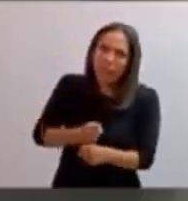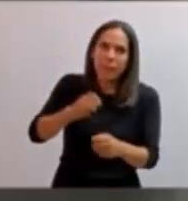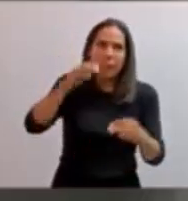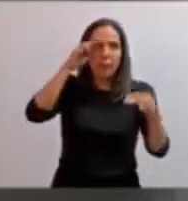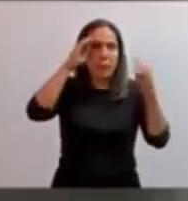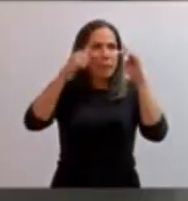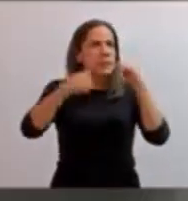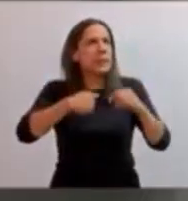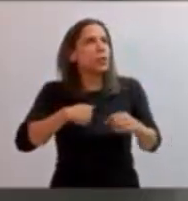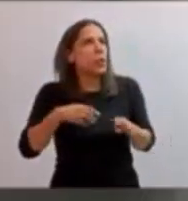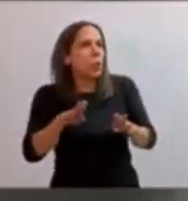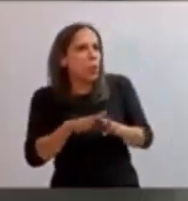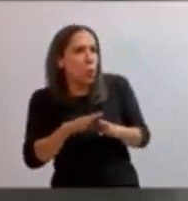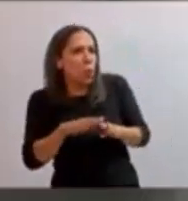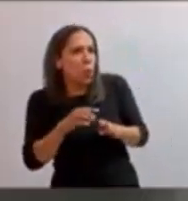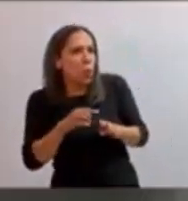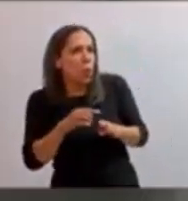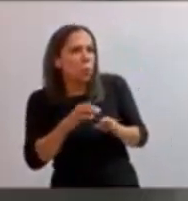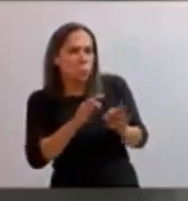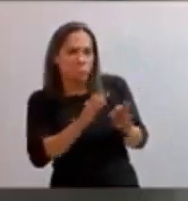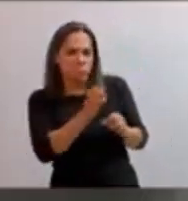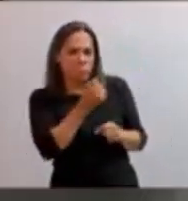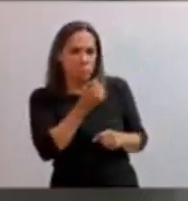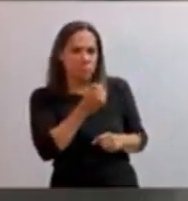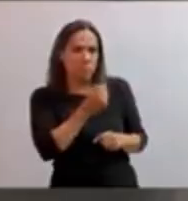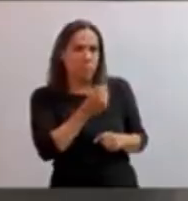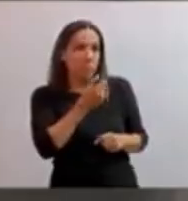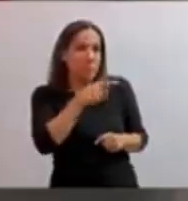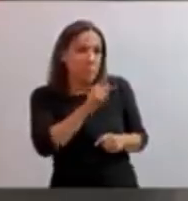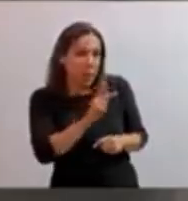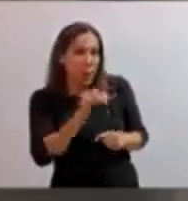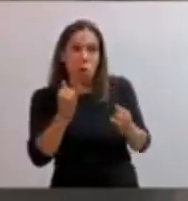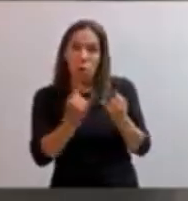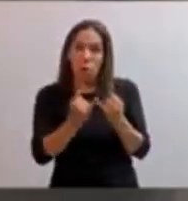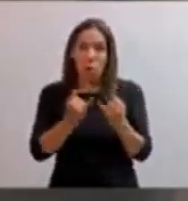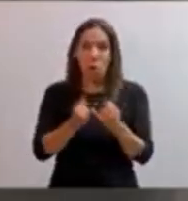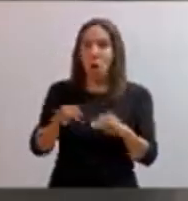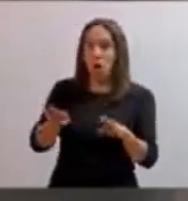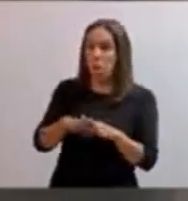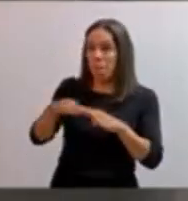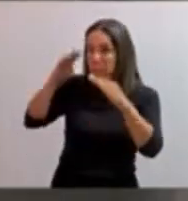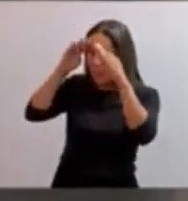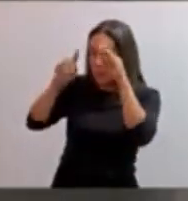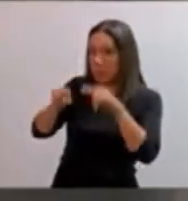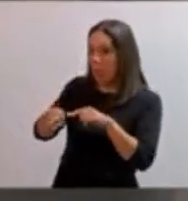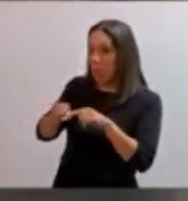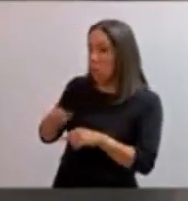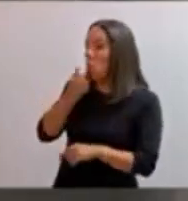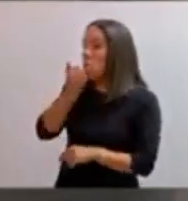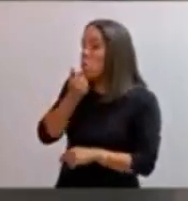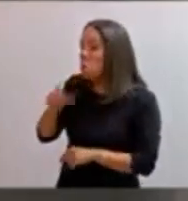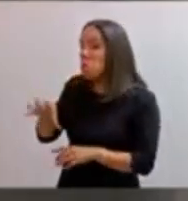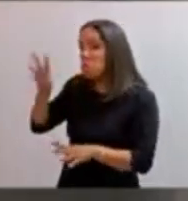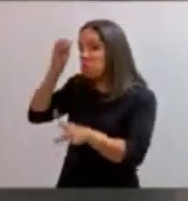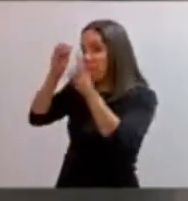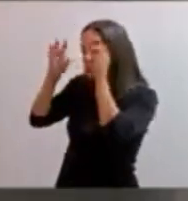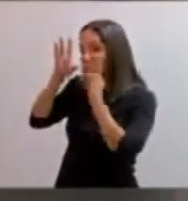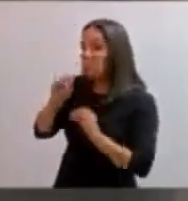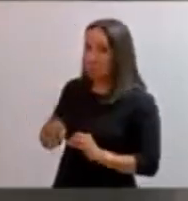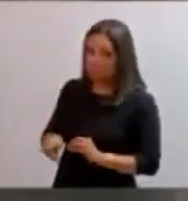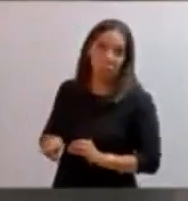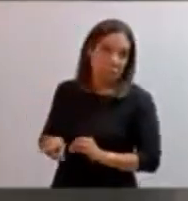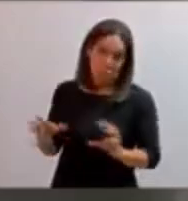de qué y cómo aprenden los niños, y después trataría de encontrar estas vinculaciones entre estos dos